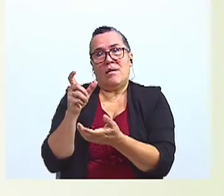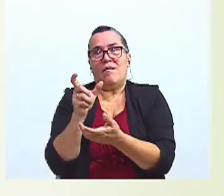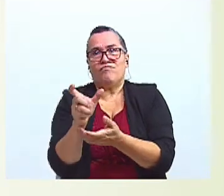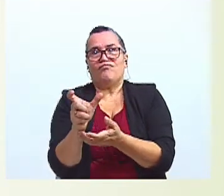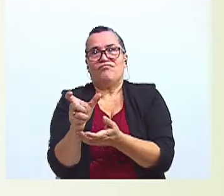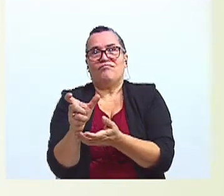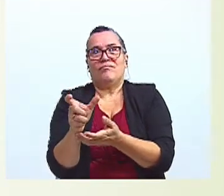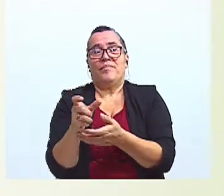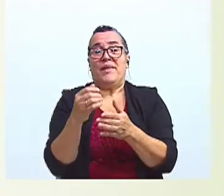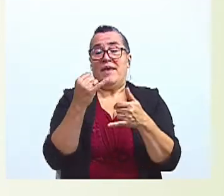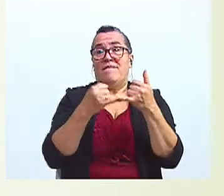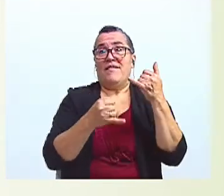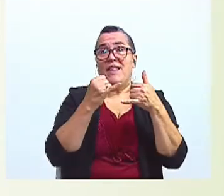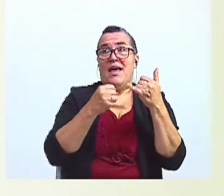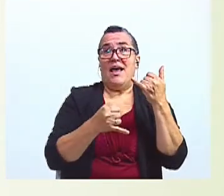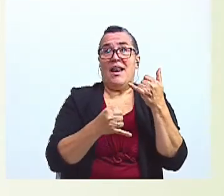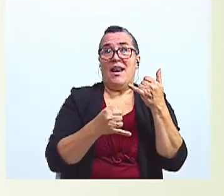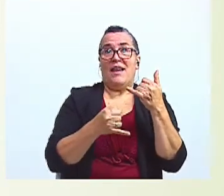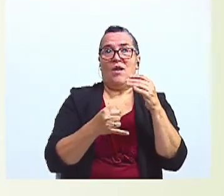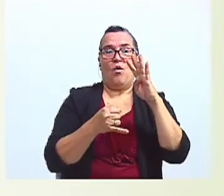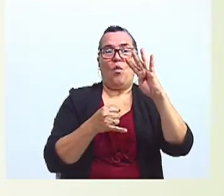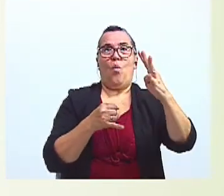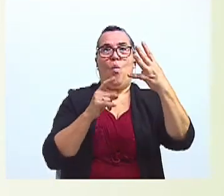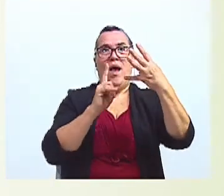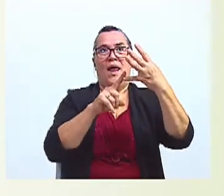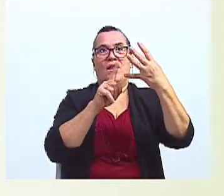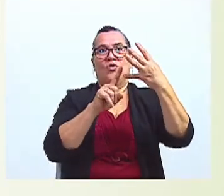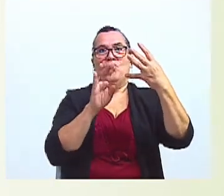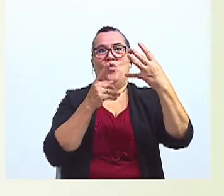Y finalmente, el 4 porque.